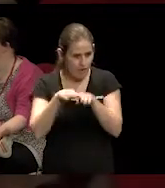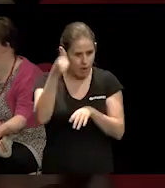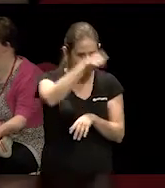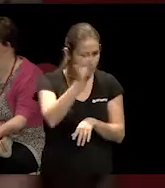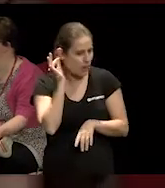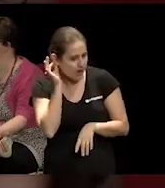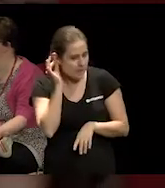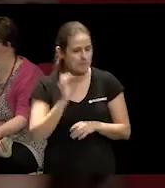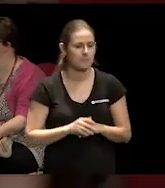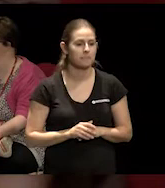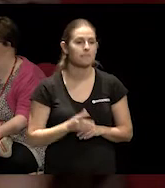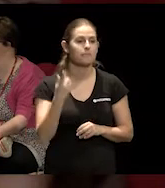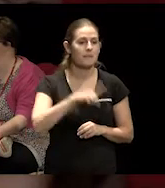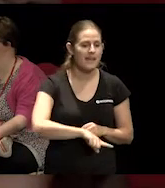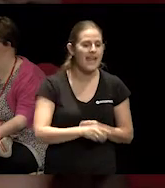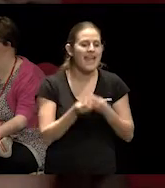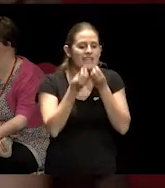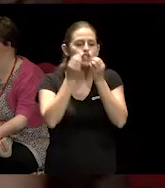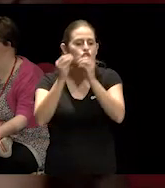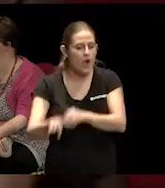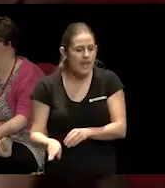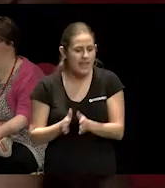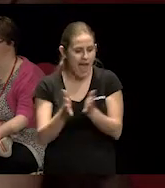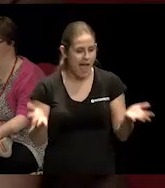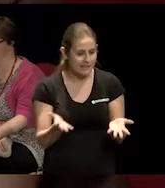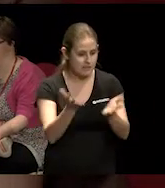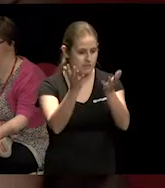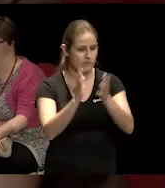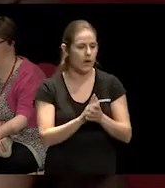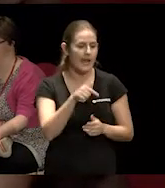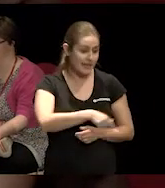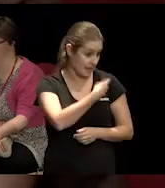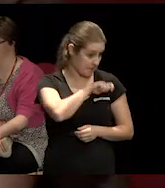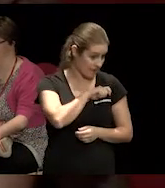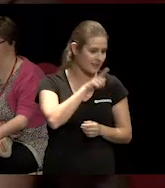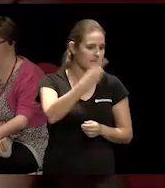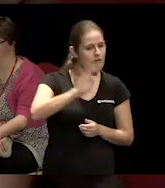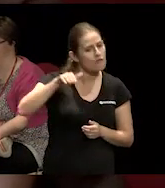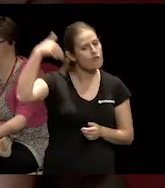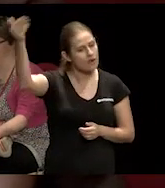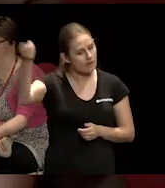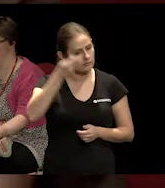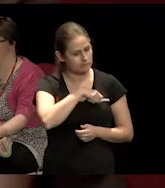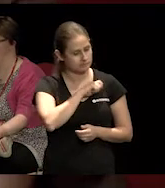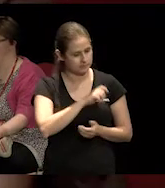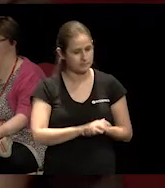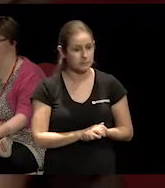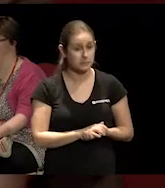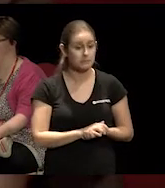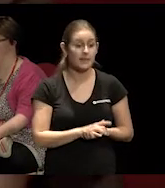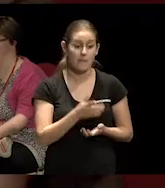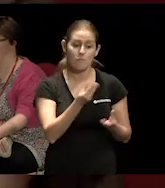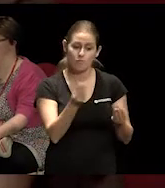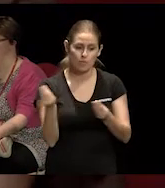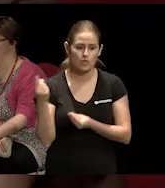a historias de artivismo, no solamente en España, sino fuera de España. Hemos visto que tiene que existir mucho feminismo porque existen